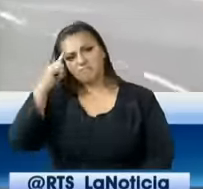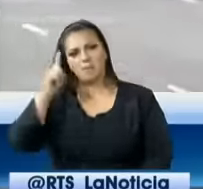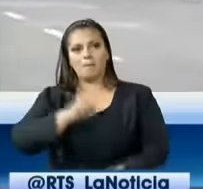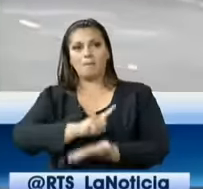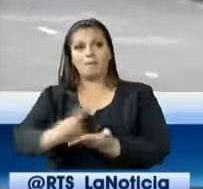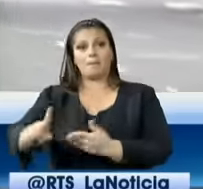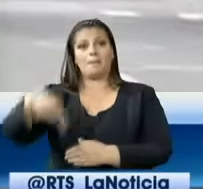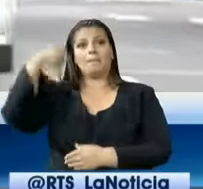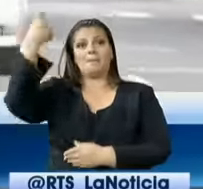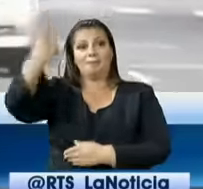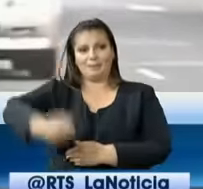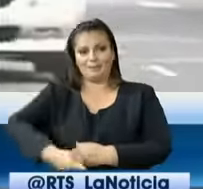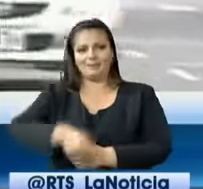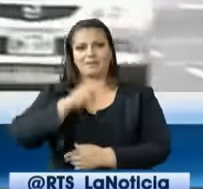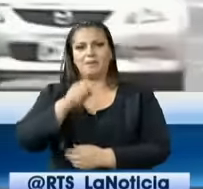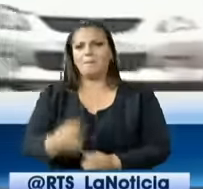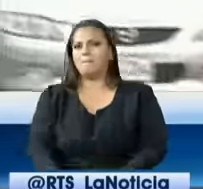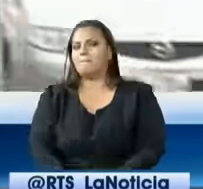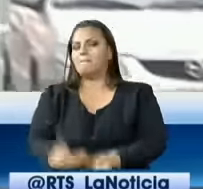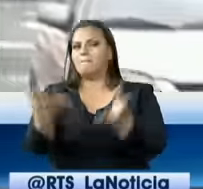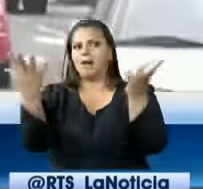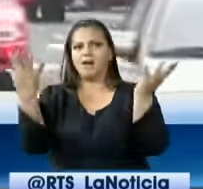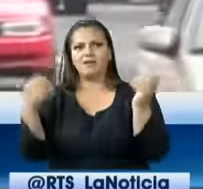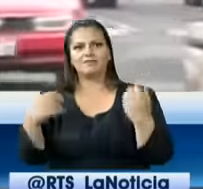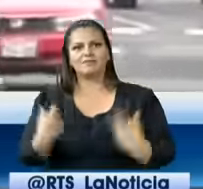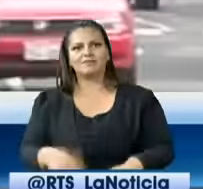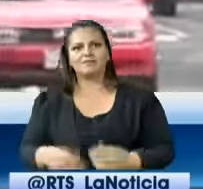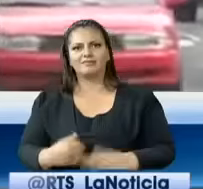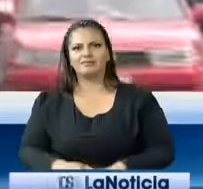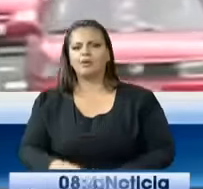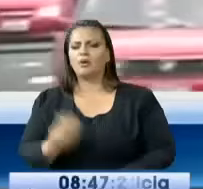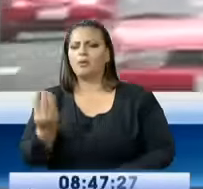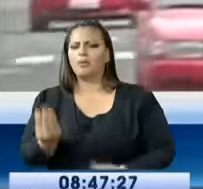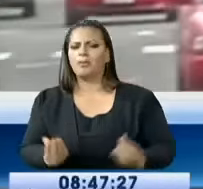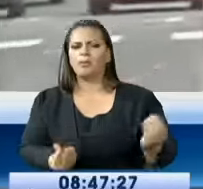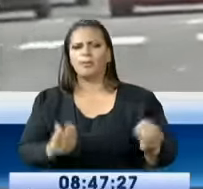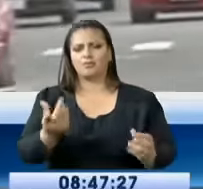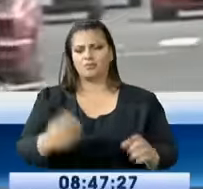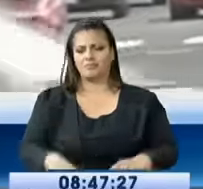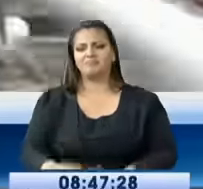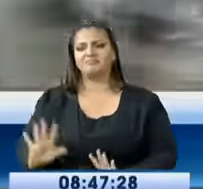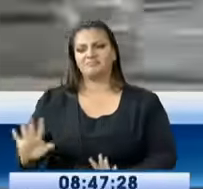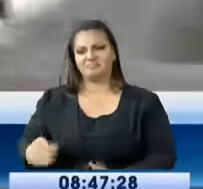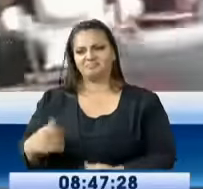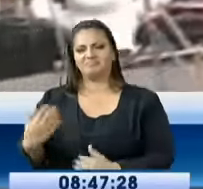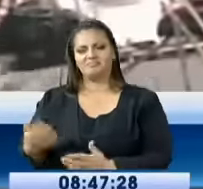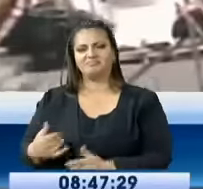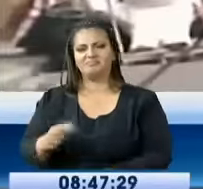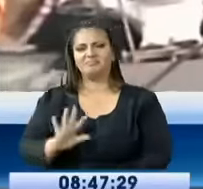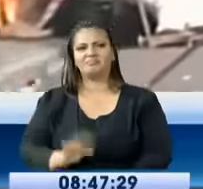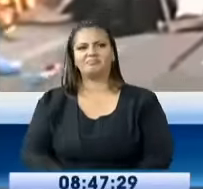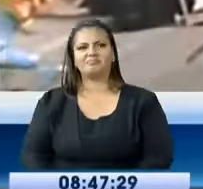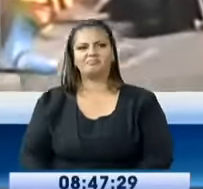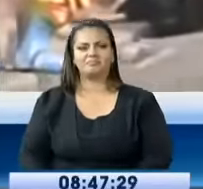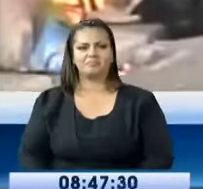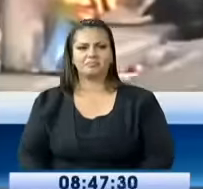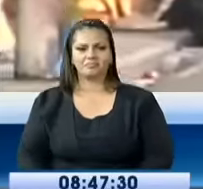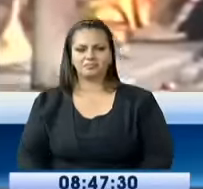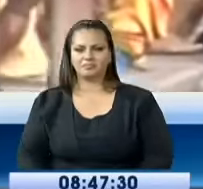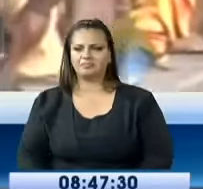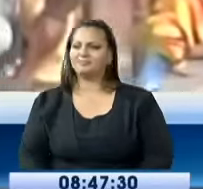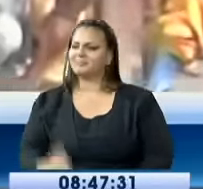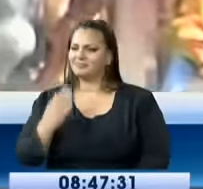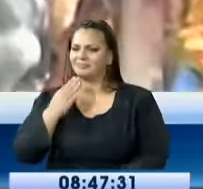a regresar, ahí sí no hay donde poner un pie en la vereda. Sí, llegan por camionadas, oiga. Por camionadas. Sí, oiga. Bueno, voy a conversar con